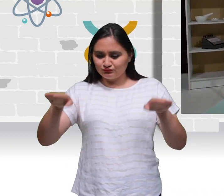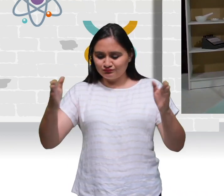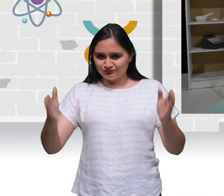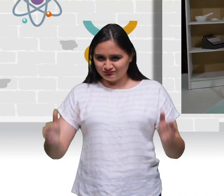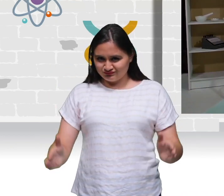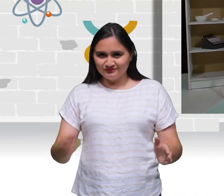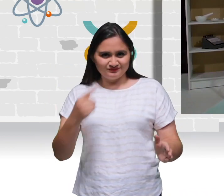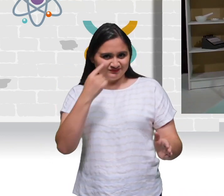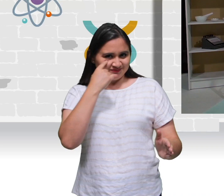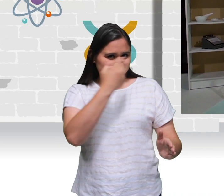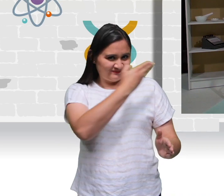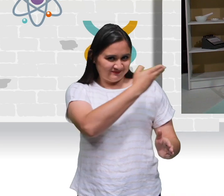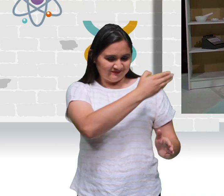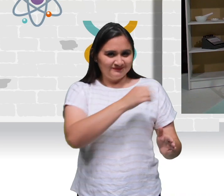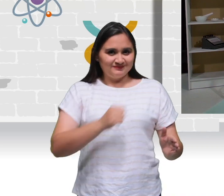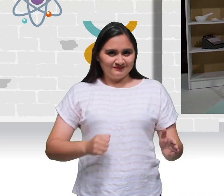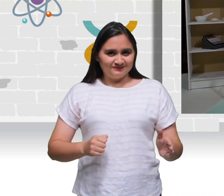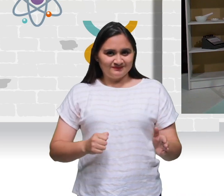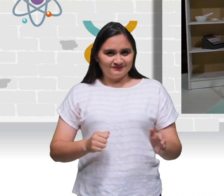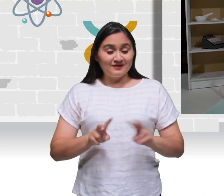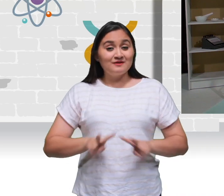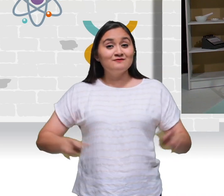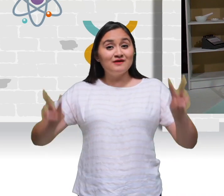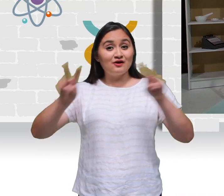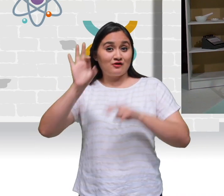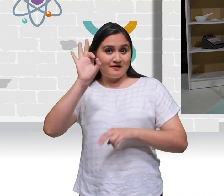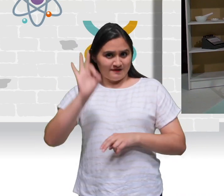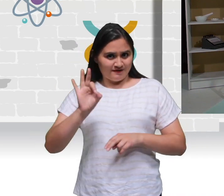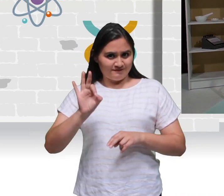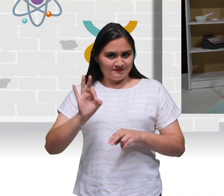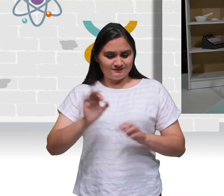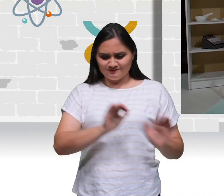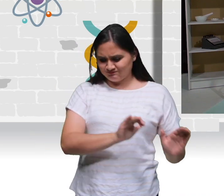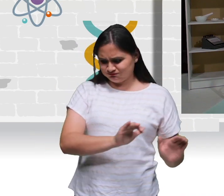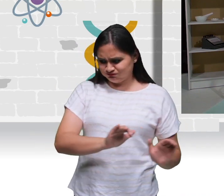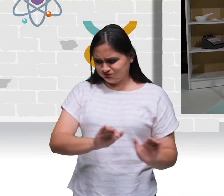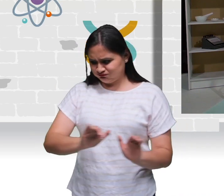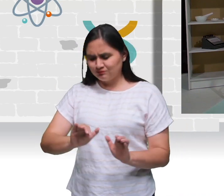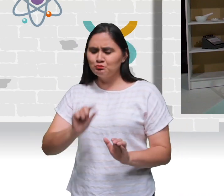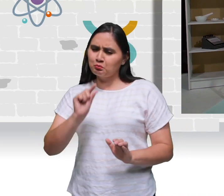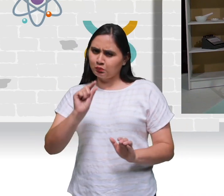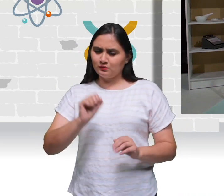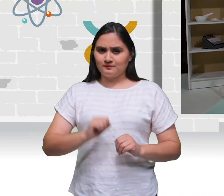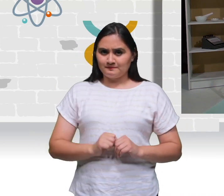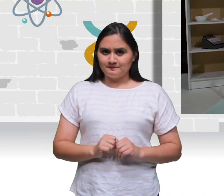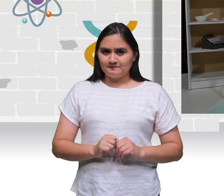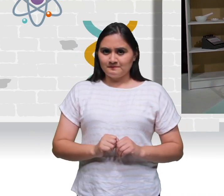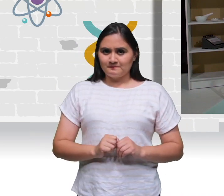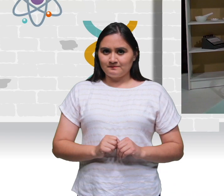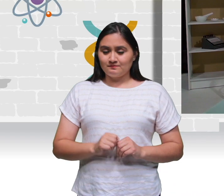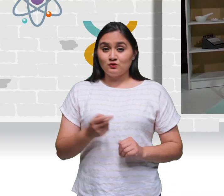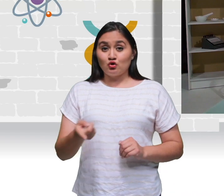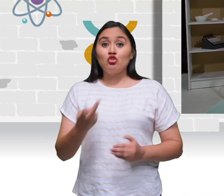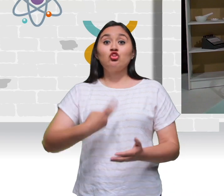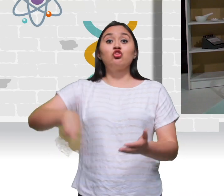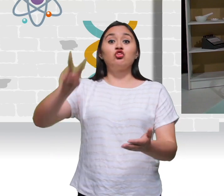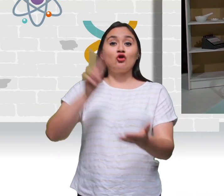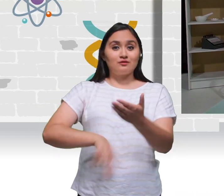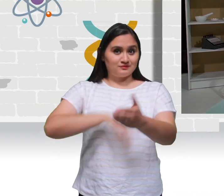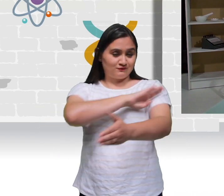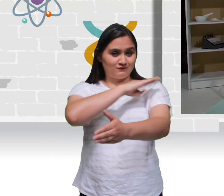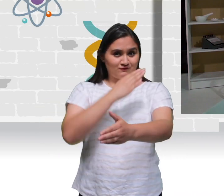bloque de madera siendo empujado por una fuerza F. Se acelera poco, ¿cierto? Ahora imagínate si tomamos